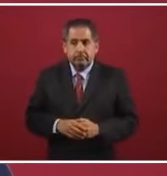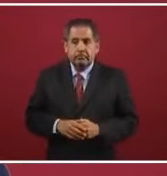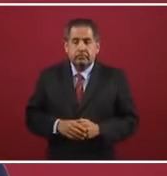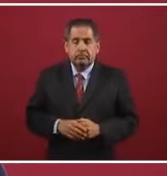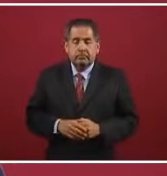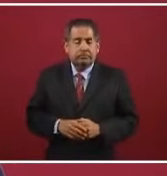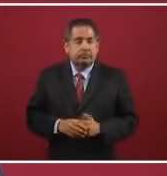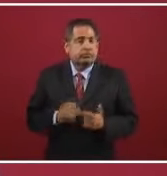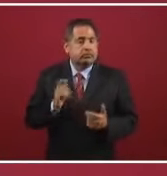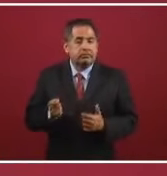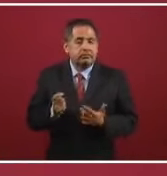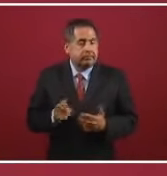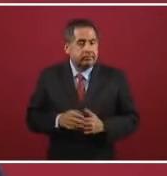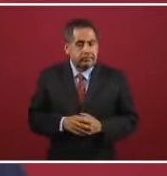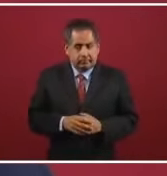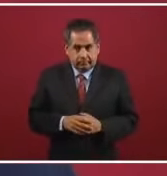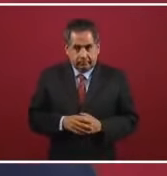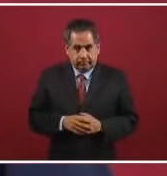todo lo que es